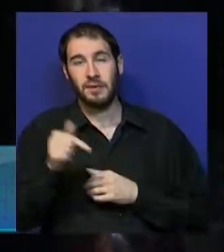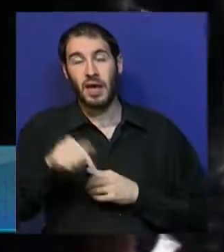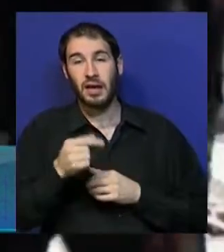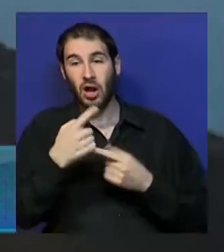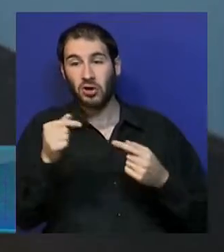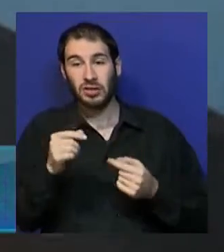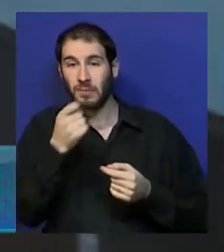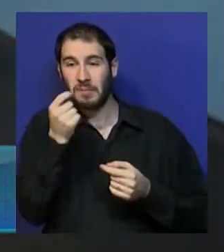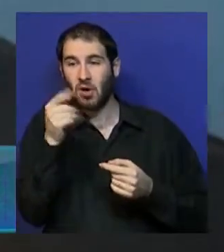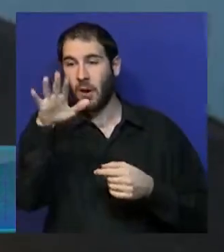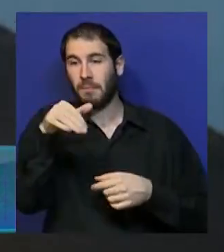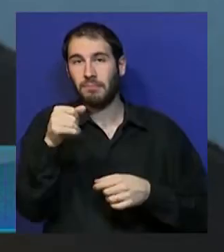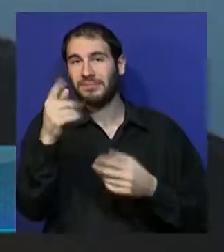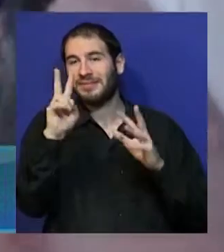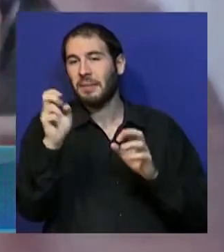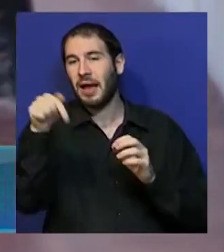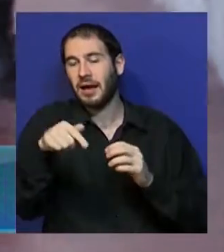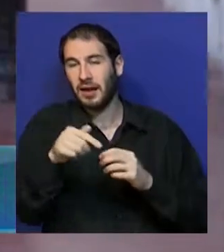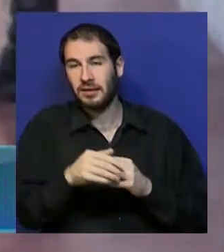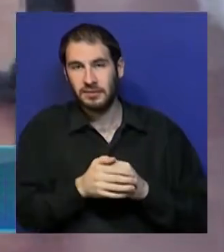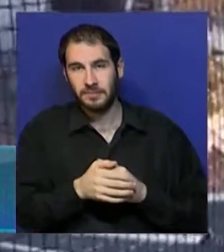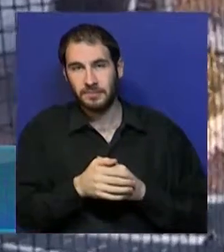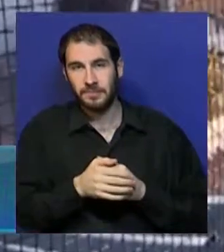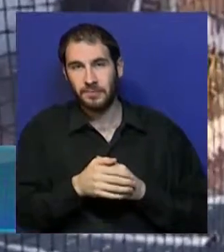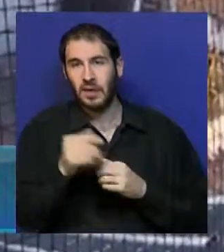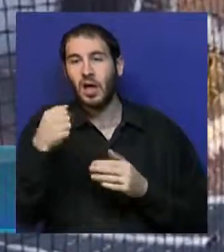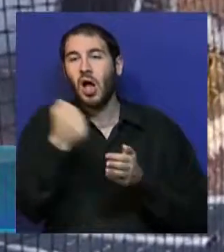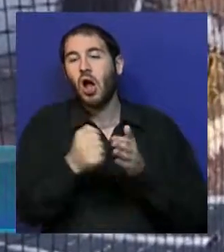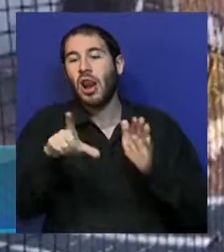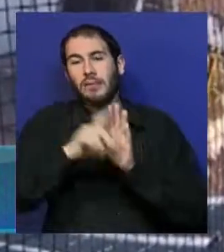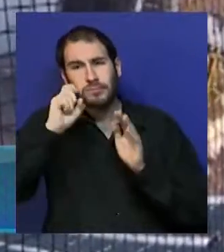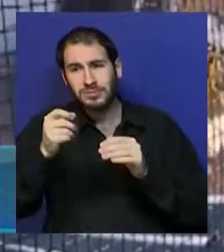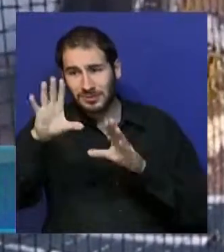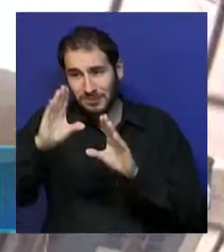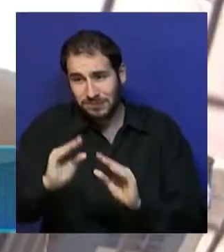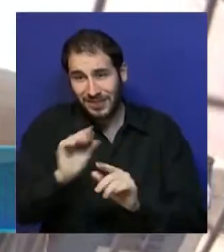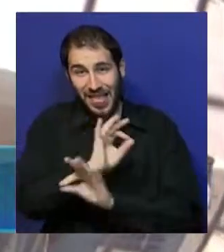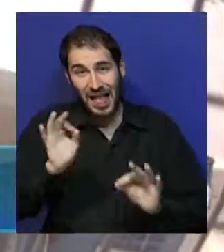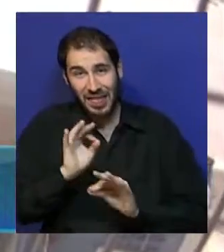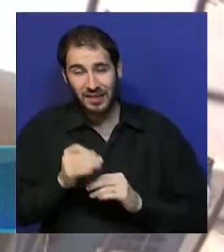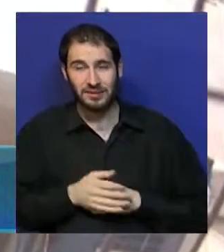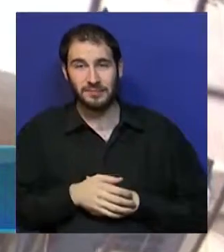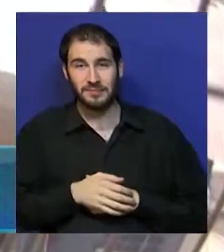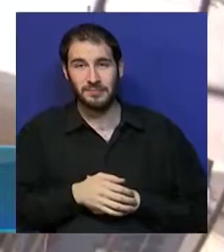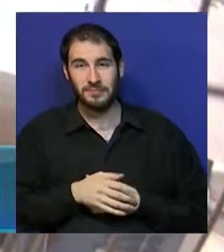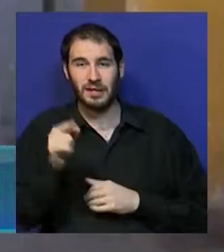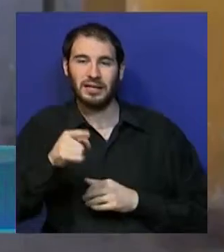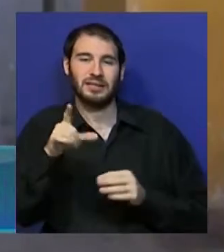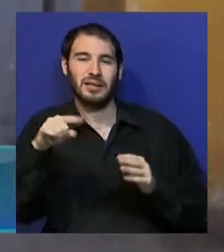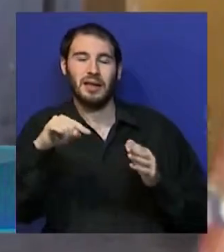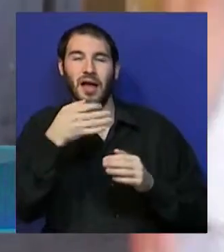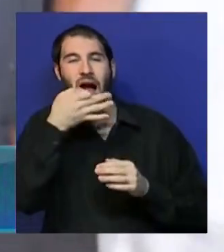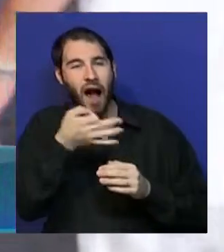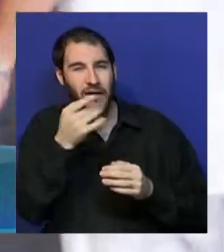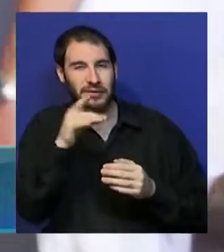incidencia cero en lo que tiene que ver con la lucha contra la inseguridad. Por eso yo digo que es mentiroso el discurso de la